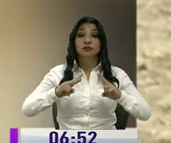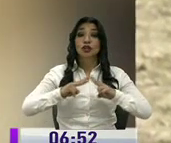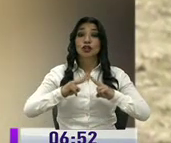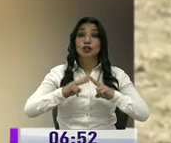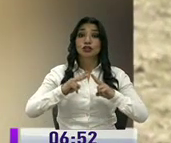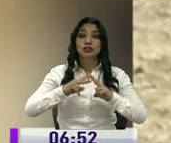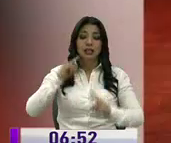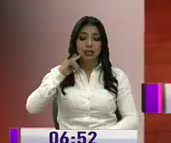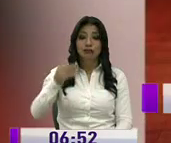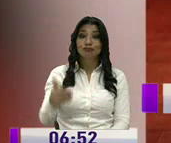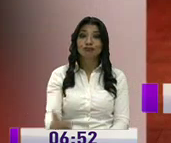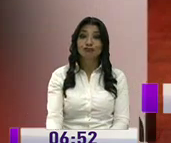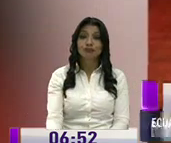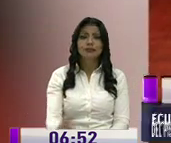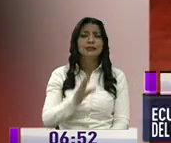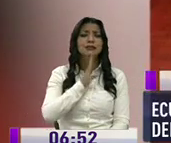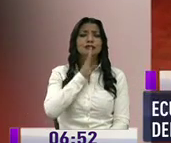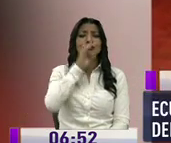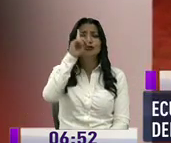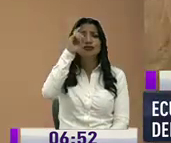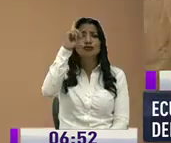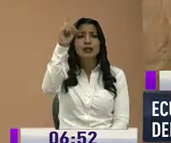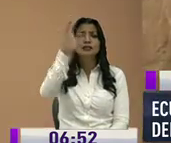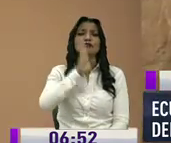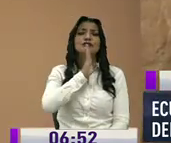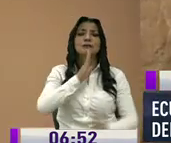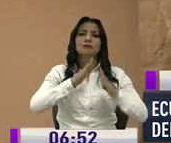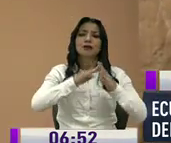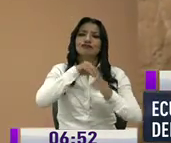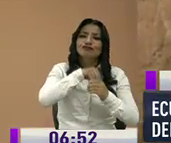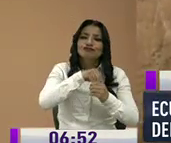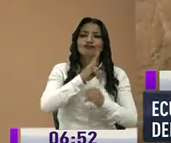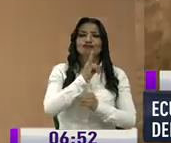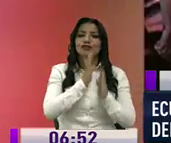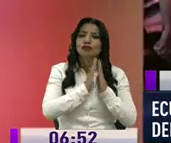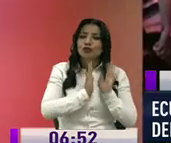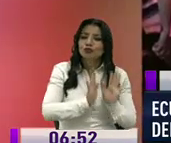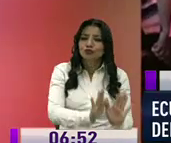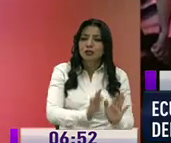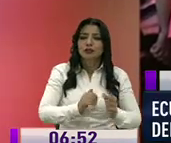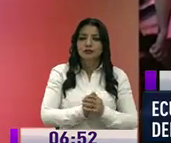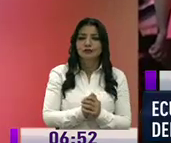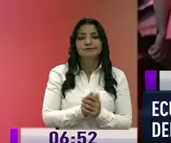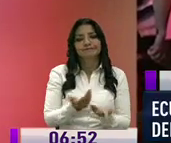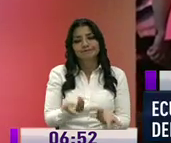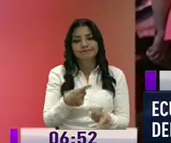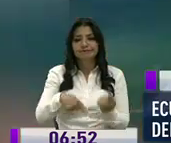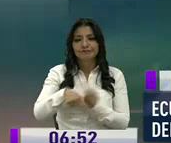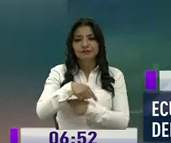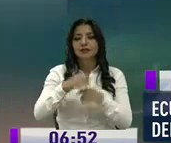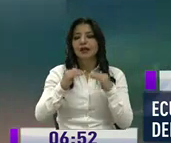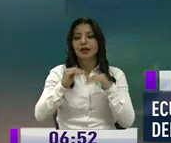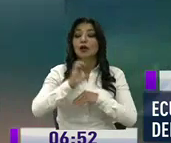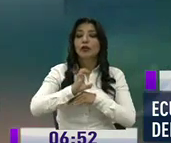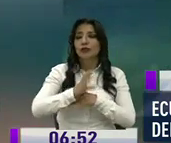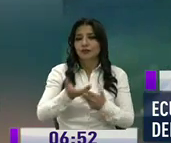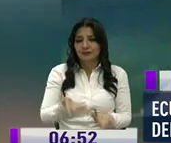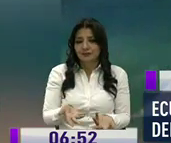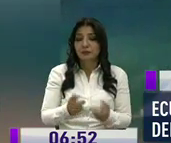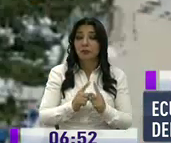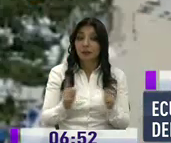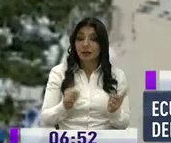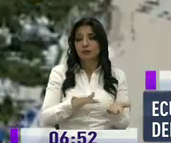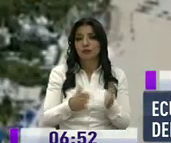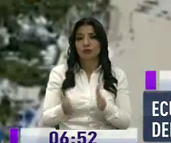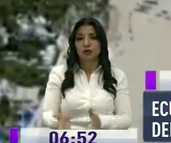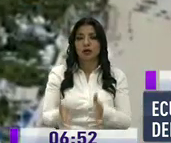pequeña, aseguran que su sueño fue siempre vivir en los Estados Unidos. Hoy saben que no regresará al Ecuador. Sus restos